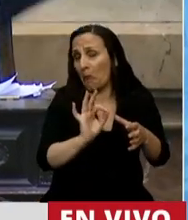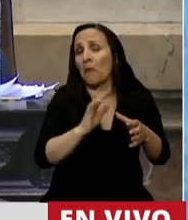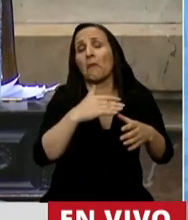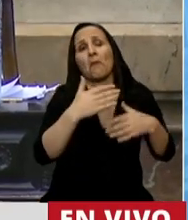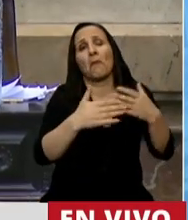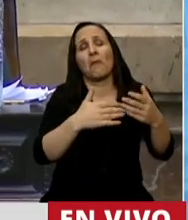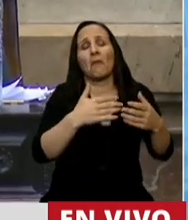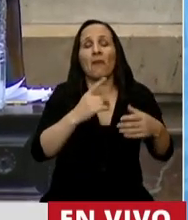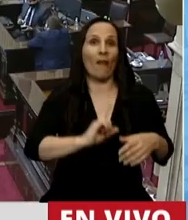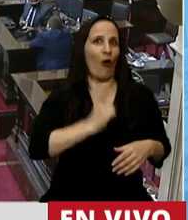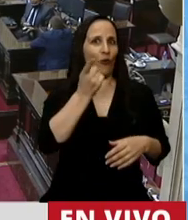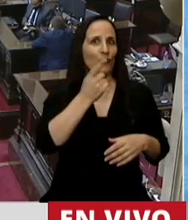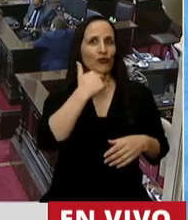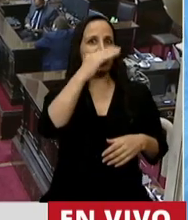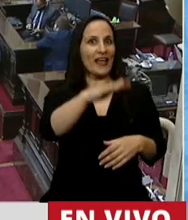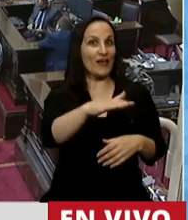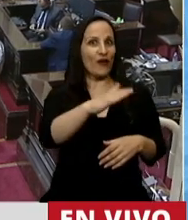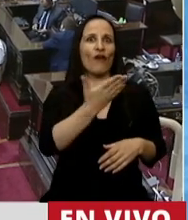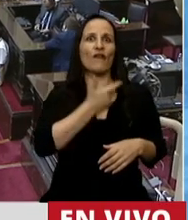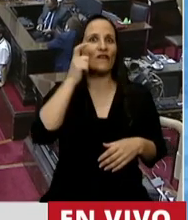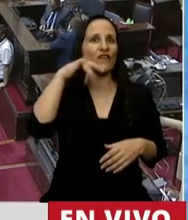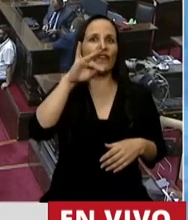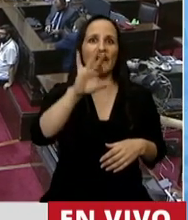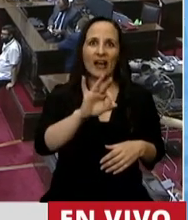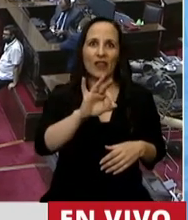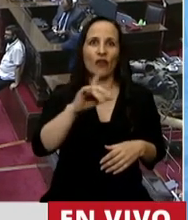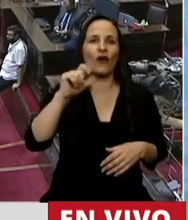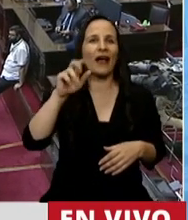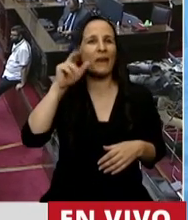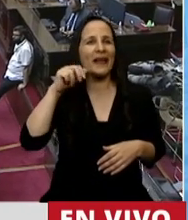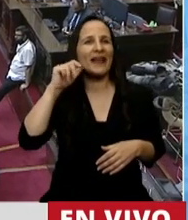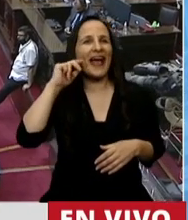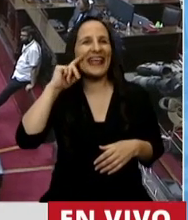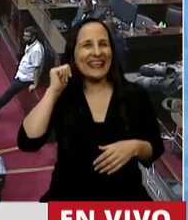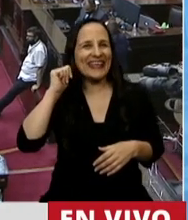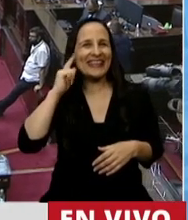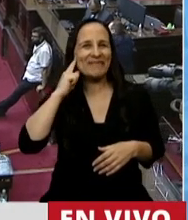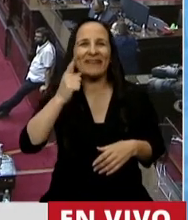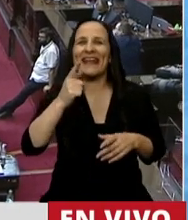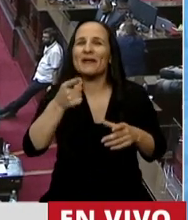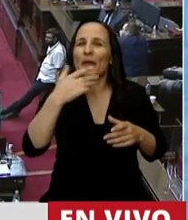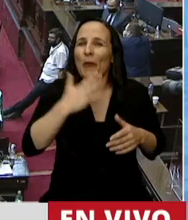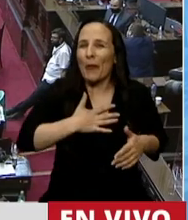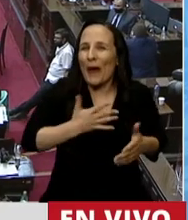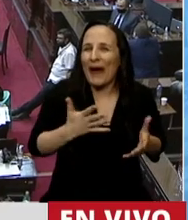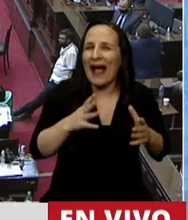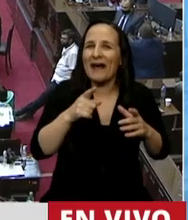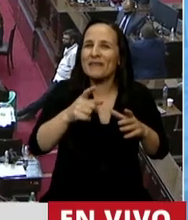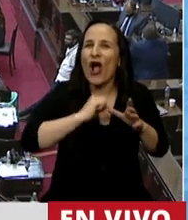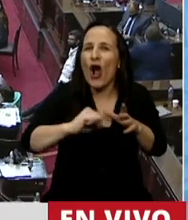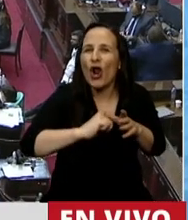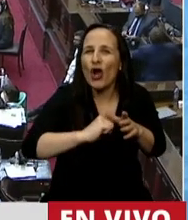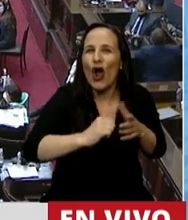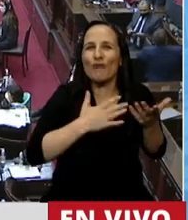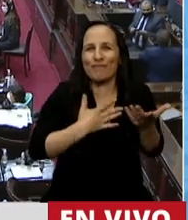y está orgullosa de su hijo. Su hijo Fernando es Fernando Cabenagui, yo soy de Boca, nos hizo varios goles, así que lo recuerdo bien. Es uno